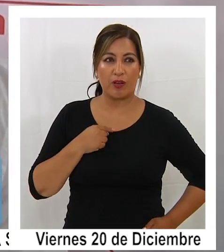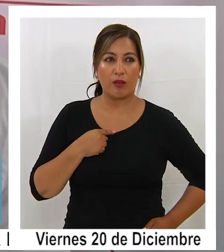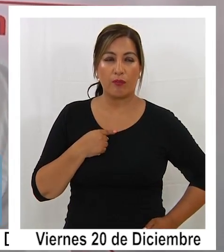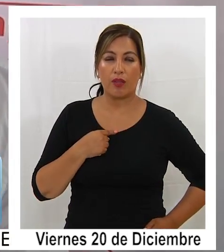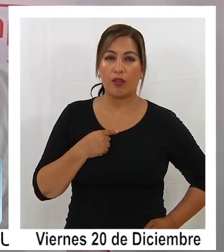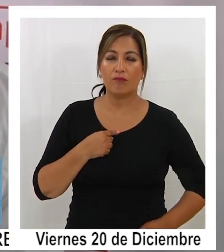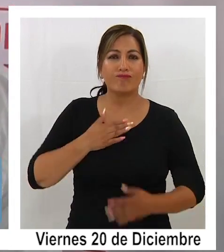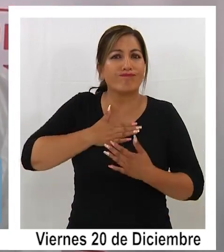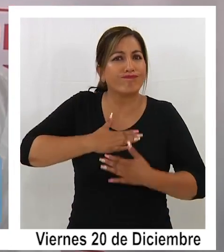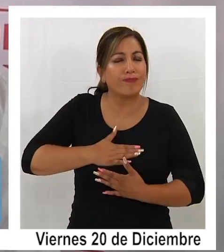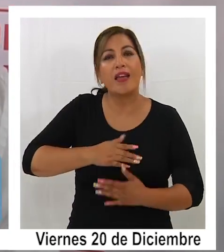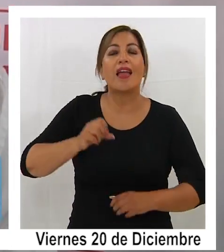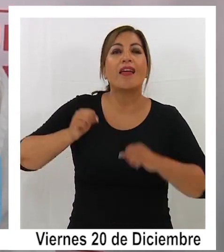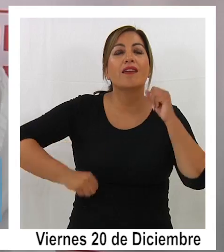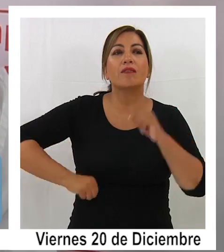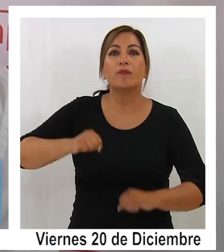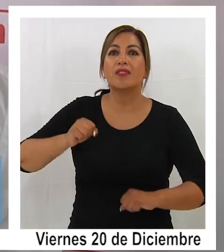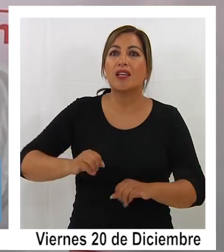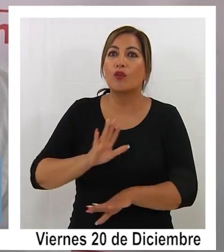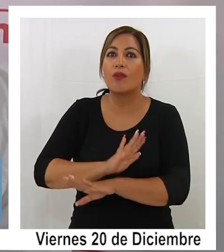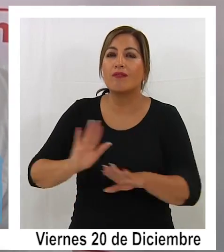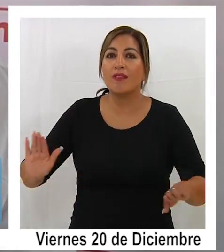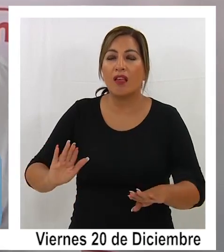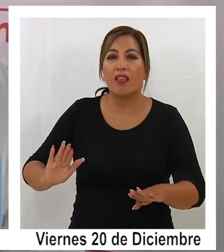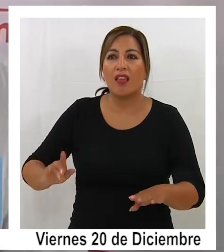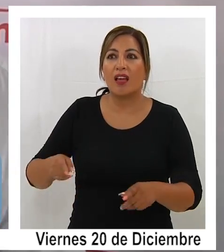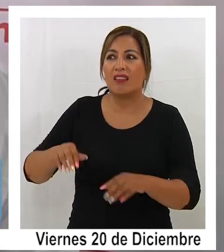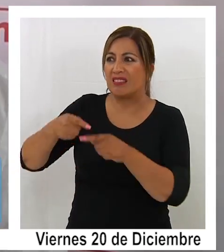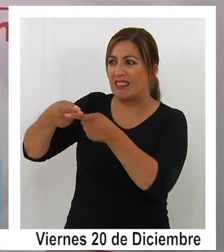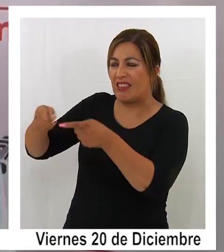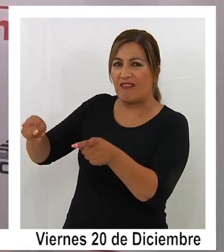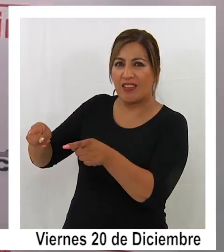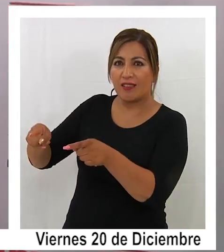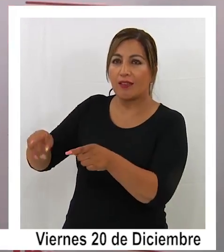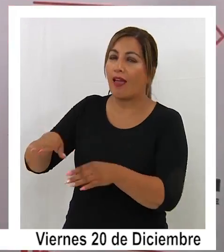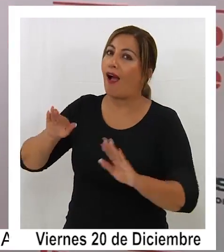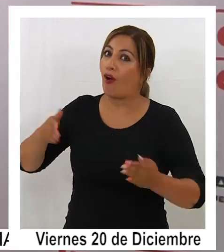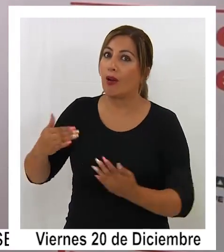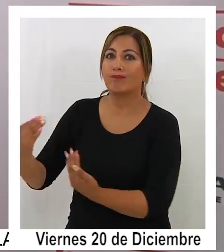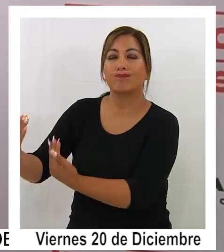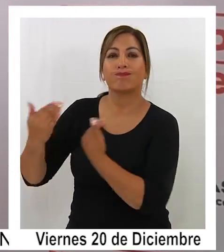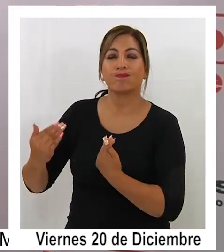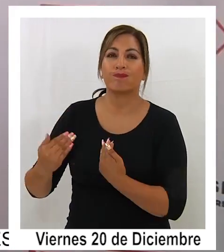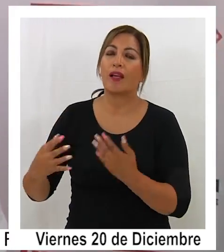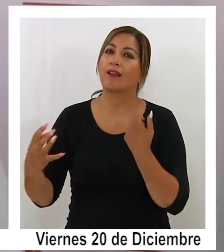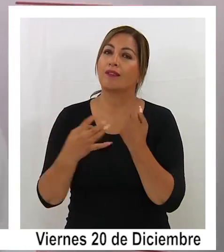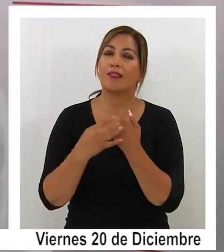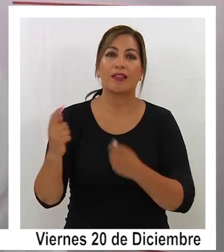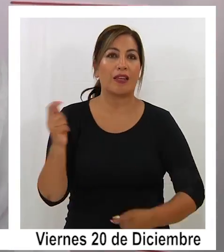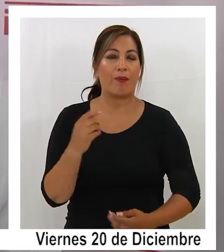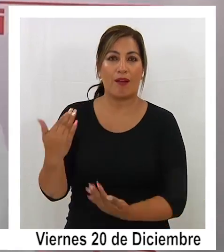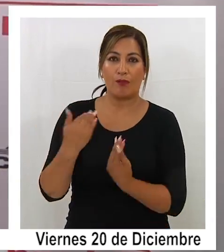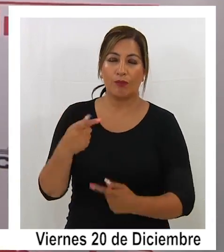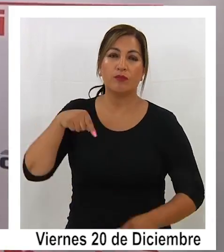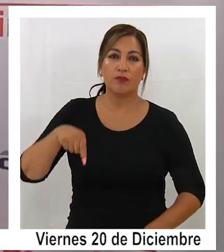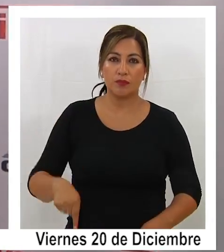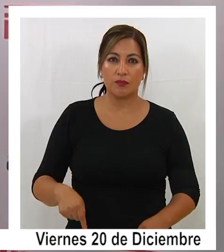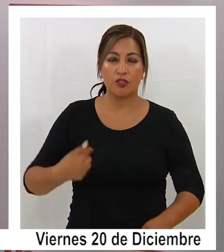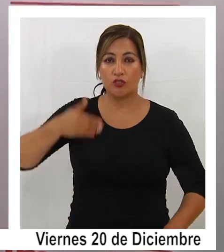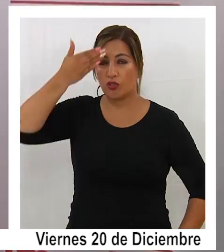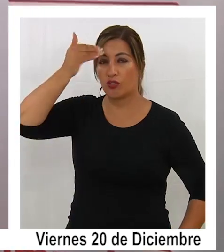mí es súper reconfortante que empresa que no tiene nada que ver con mi rubro, aporte al beneficio de Tarapacá,